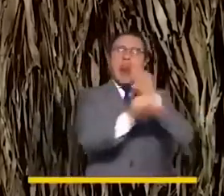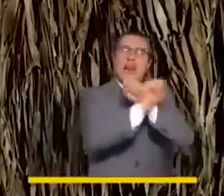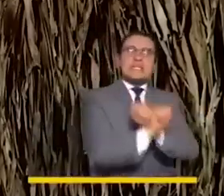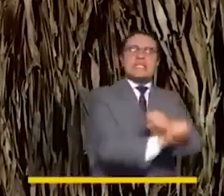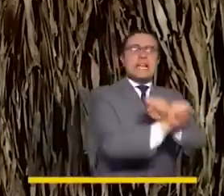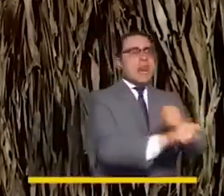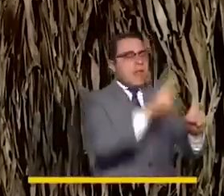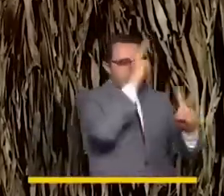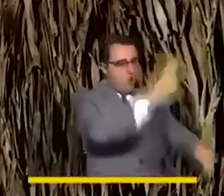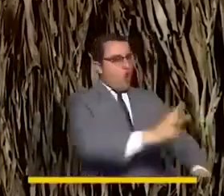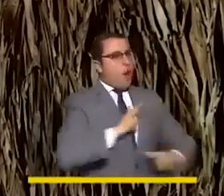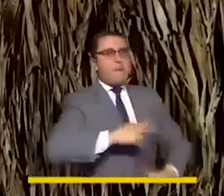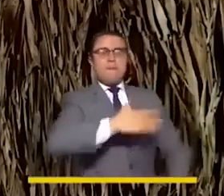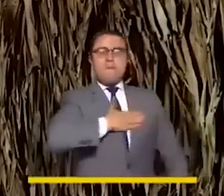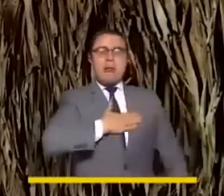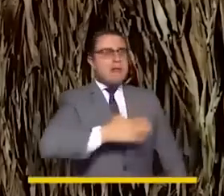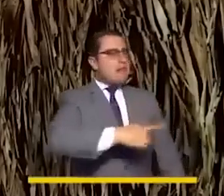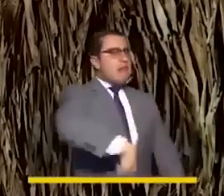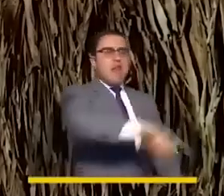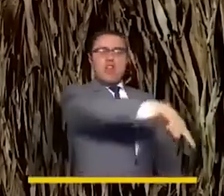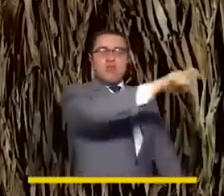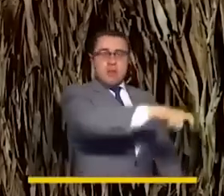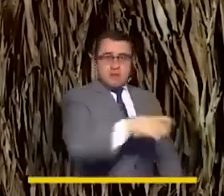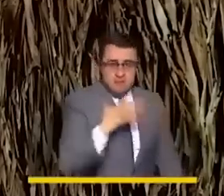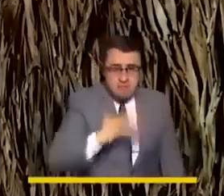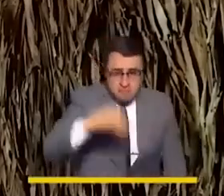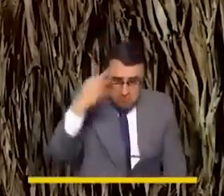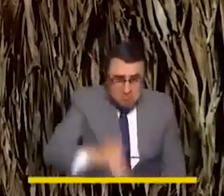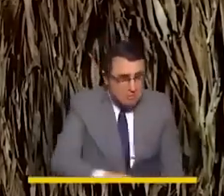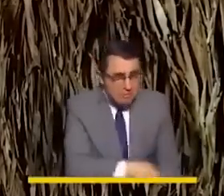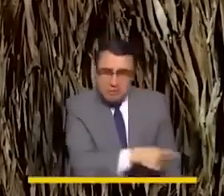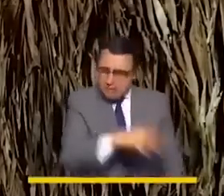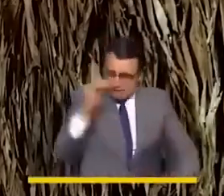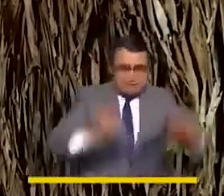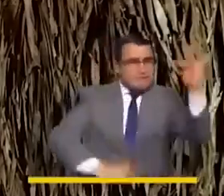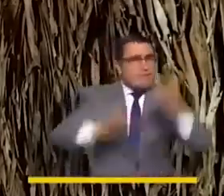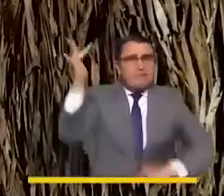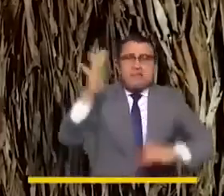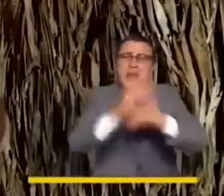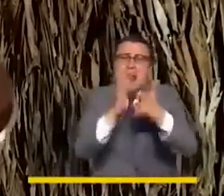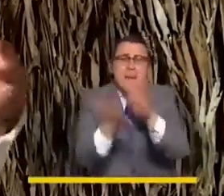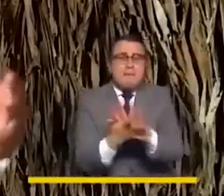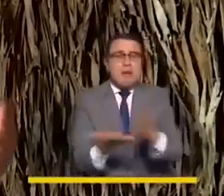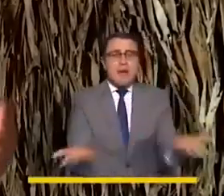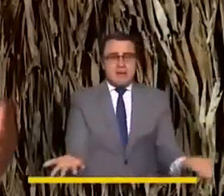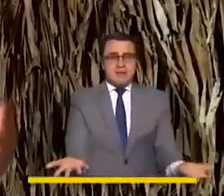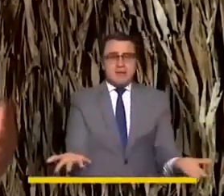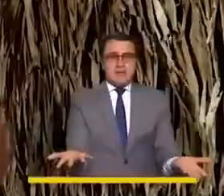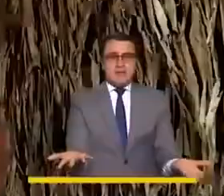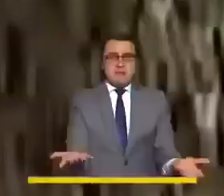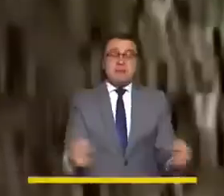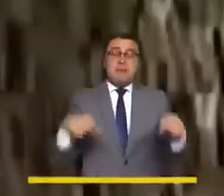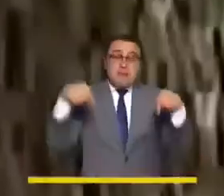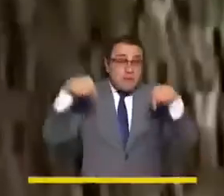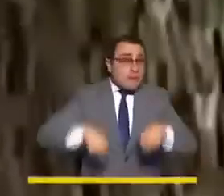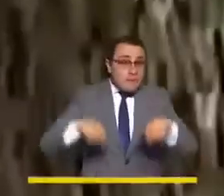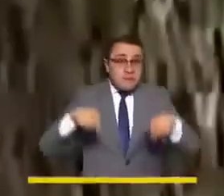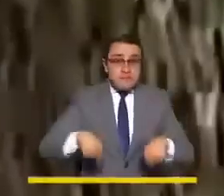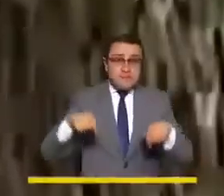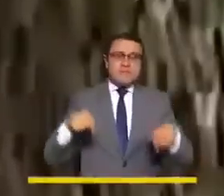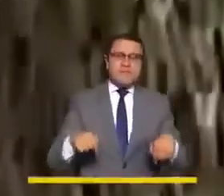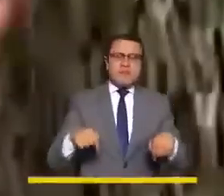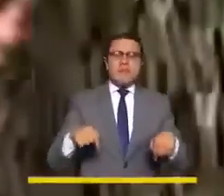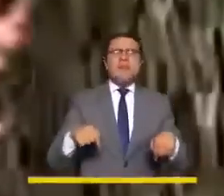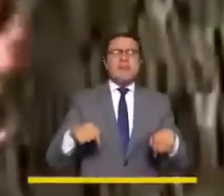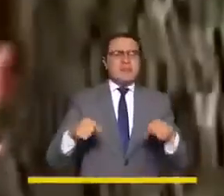siervos. Así no se puede hacer la paz. Esto que ha pasado aquí, desde lo